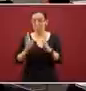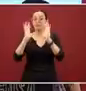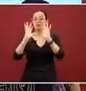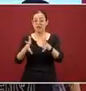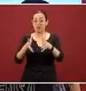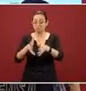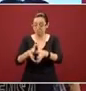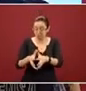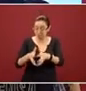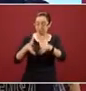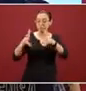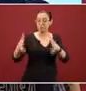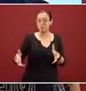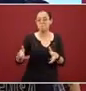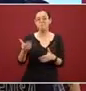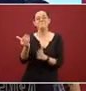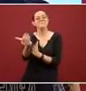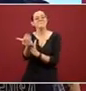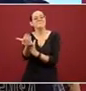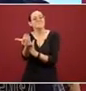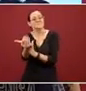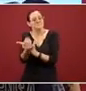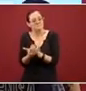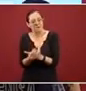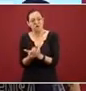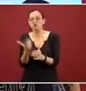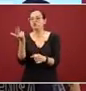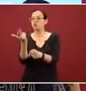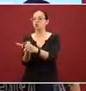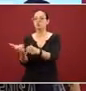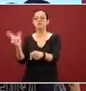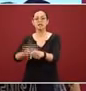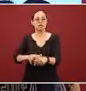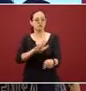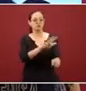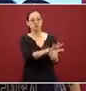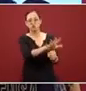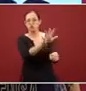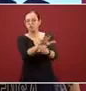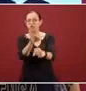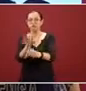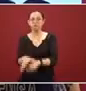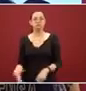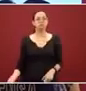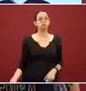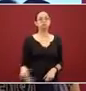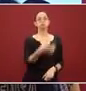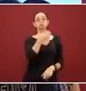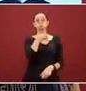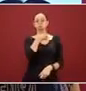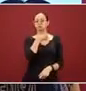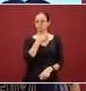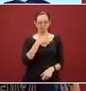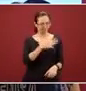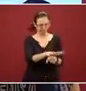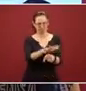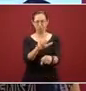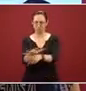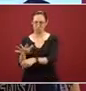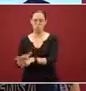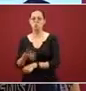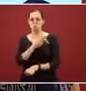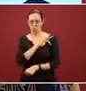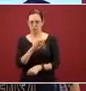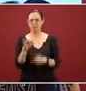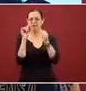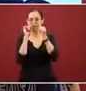casos por día y que estos no rebasen la capacidad de atención, particularmente la atención hospitalaria. Y lo